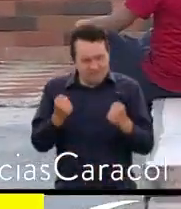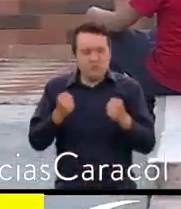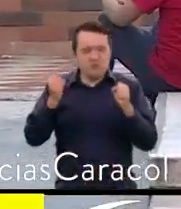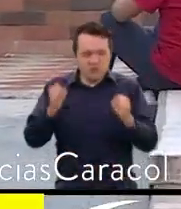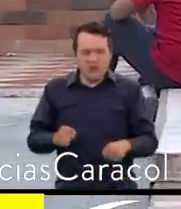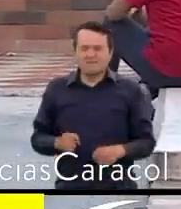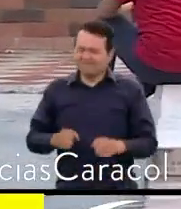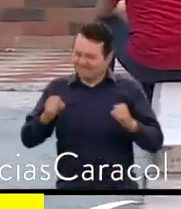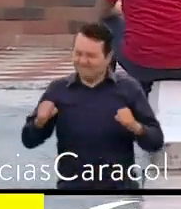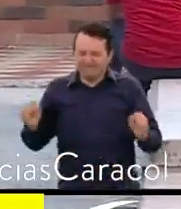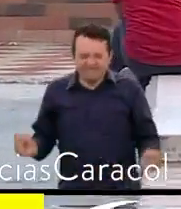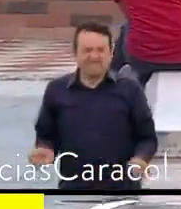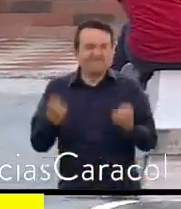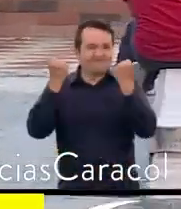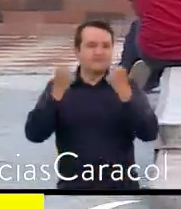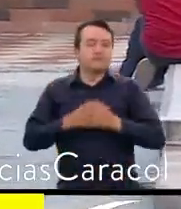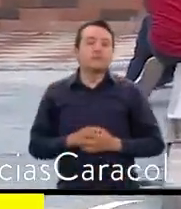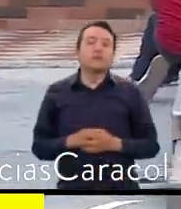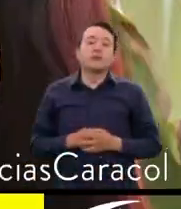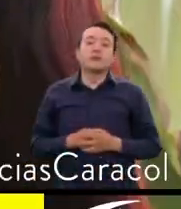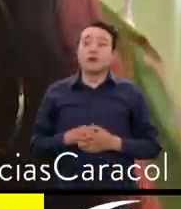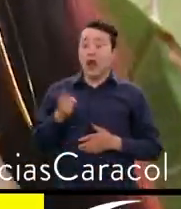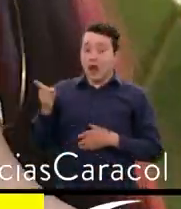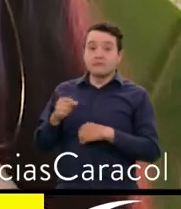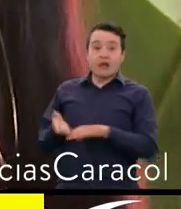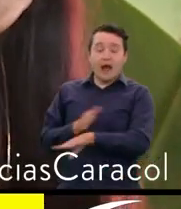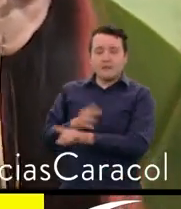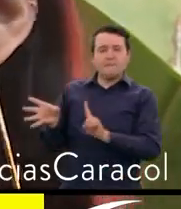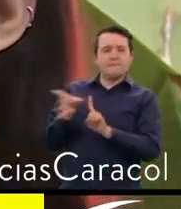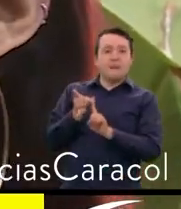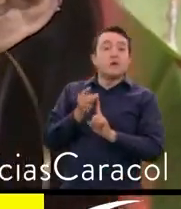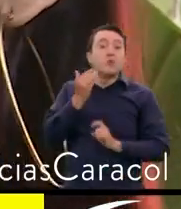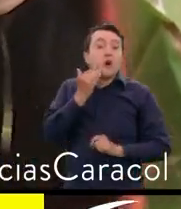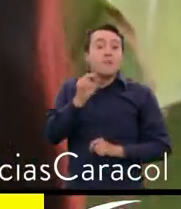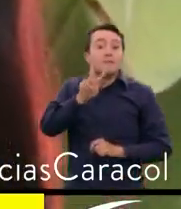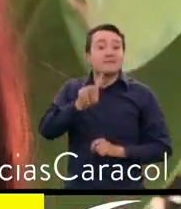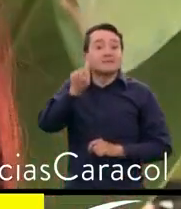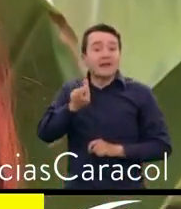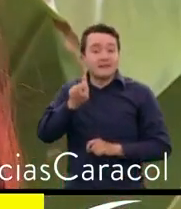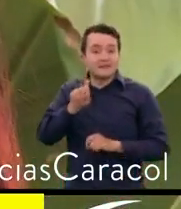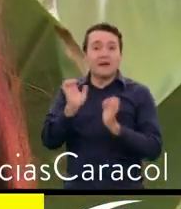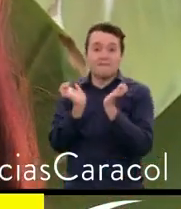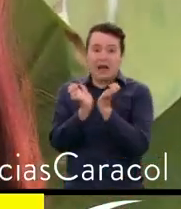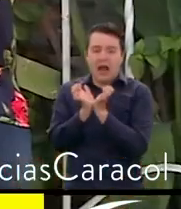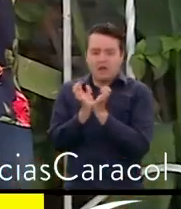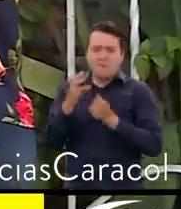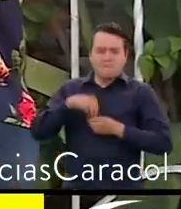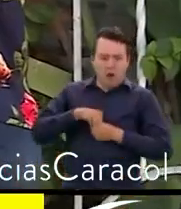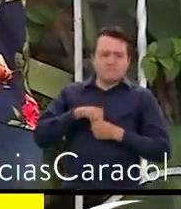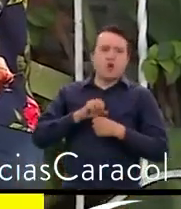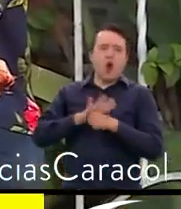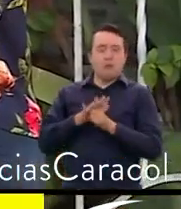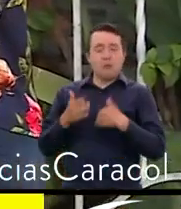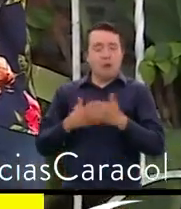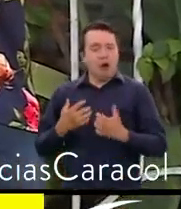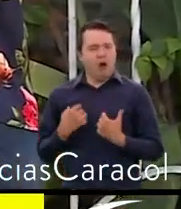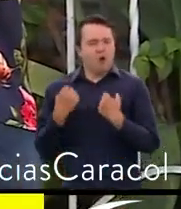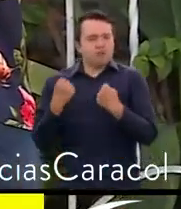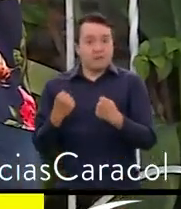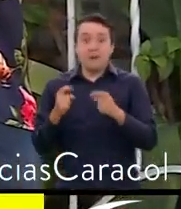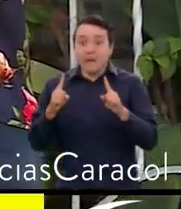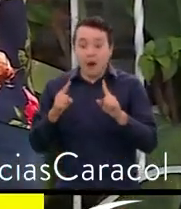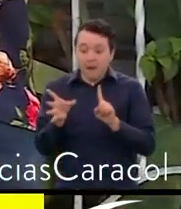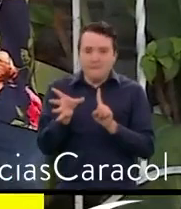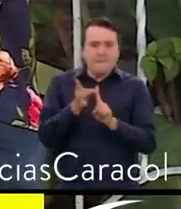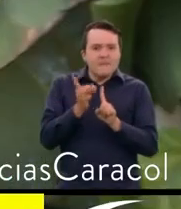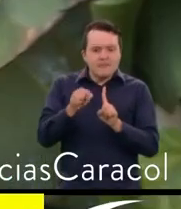victorias ella venció el cob y salió positivo el 26 de mayo pero también se contagió de ganas de seguir combatiendo lo que ya pasaban quince